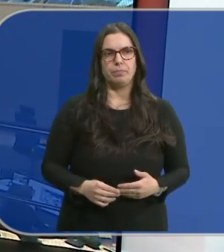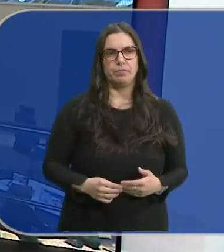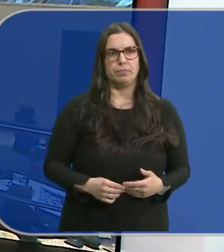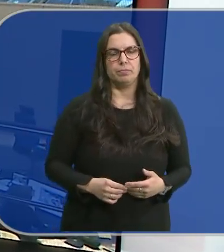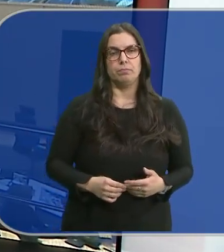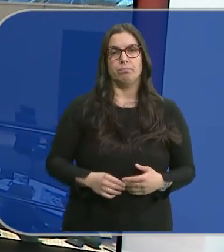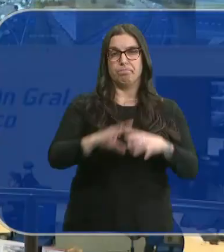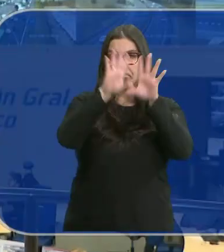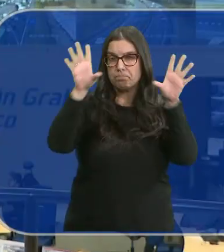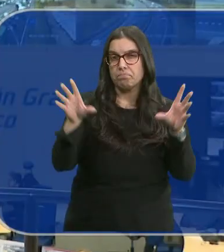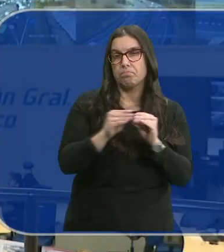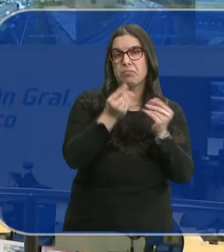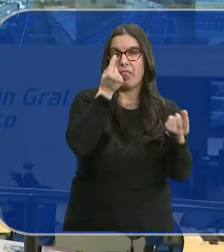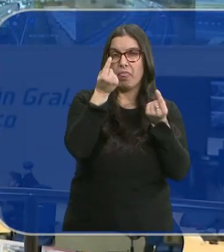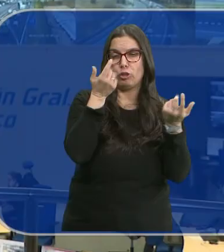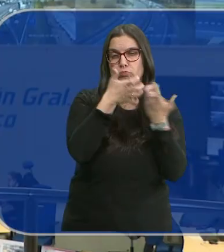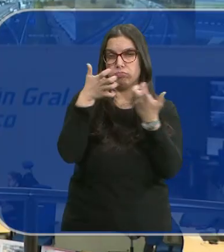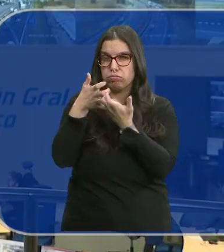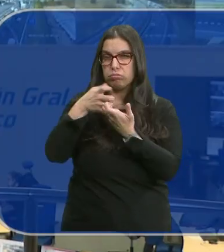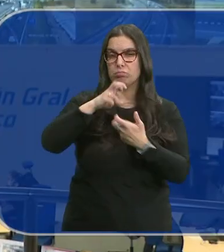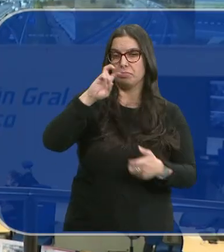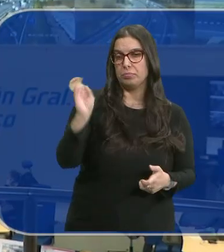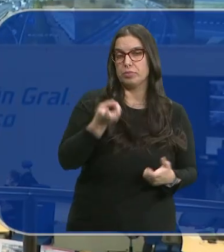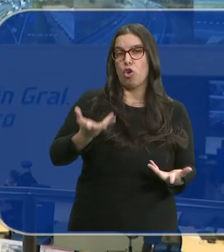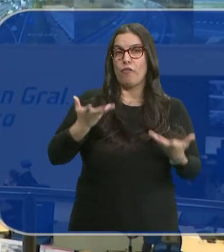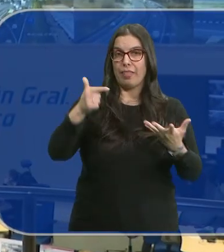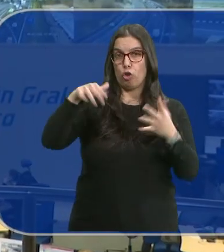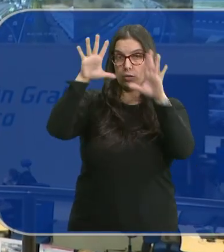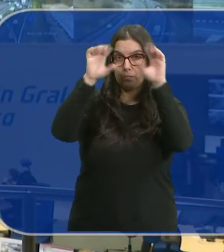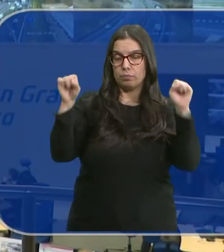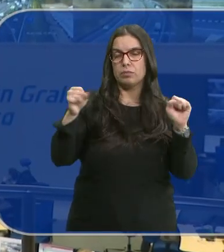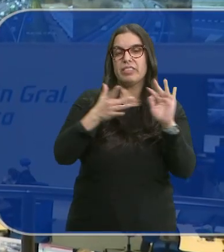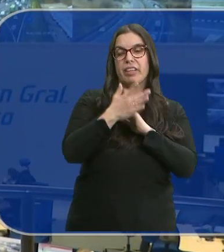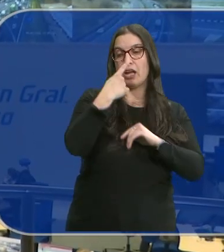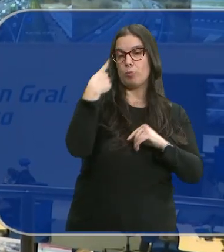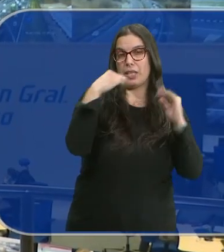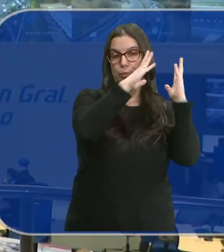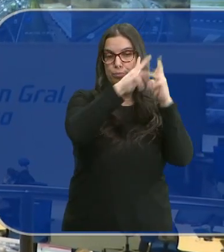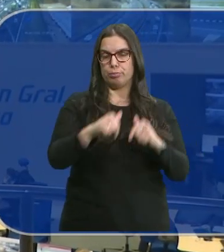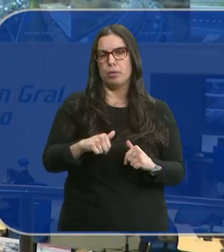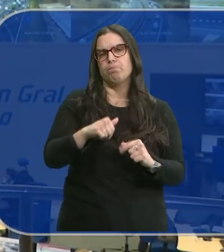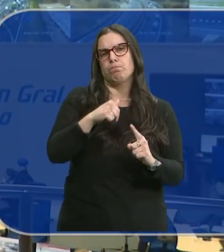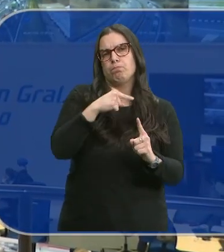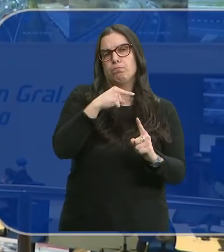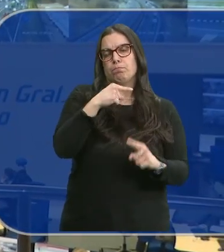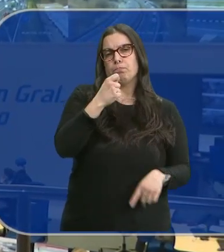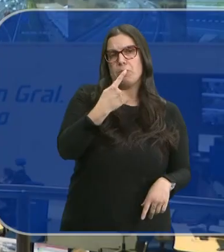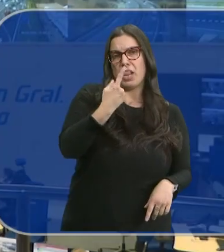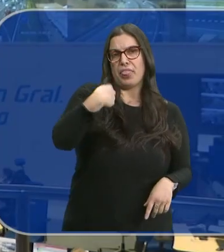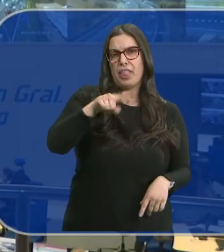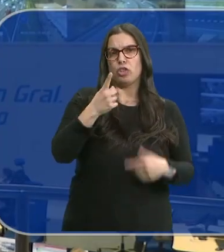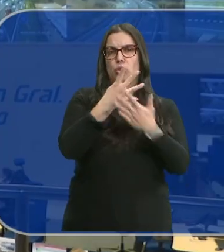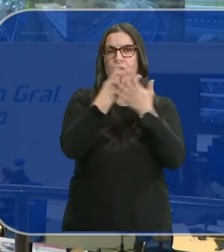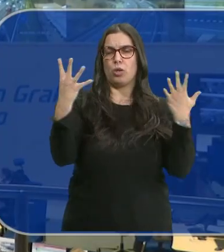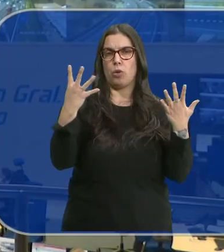La radiografía de siniestralidad ofrecida hoy por la DGT cierra el año 2025 con un balance positivo, 1.119